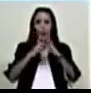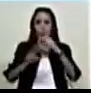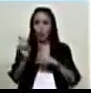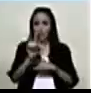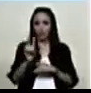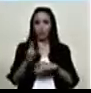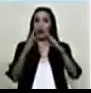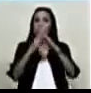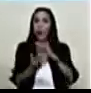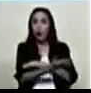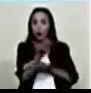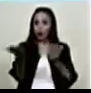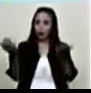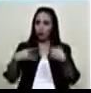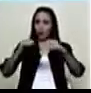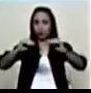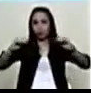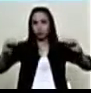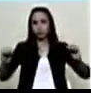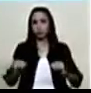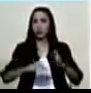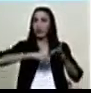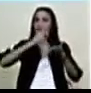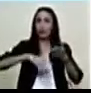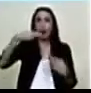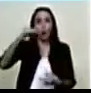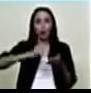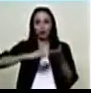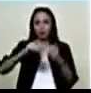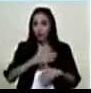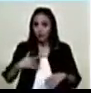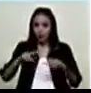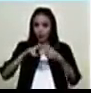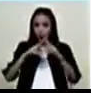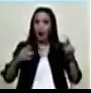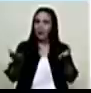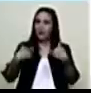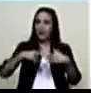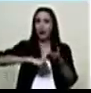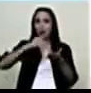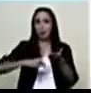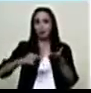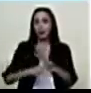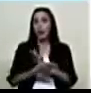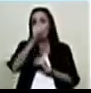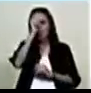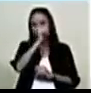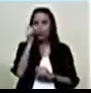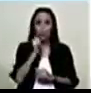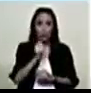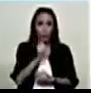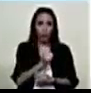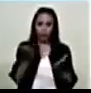así lo anuncio. Todo el mundo a firmar, todo el que quiera paz, vamos a firmar. El fin de semana inmediato después de